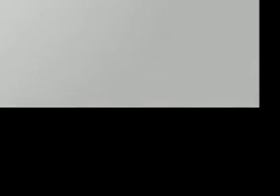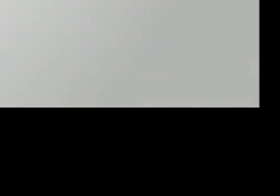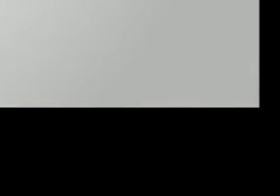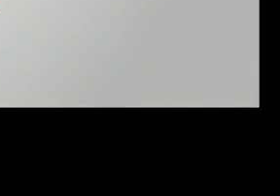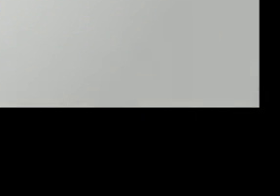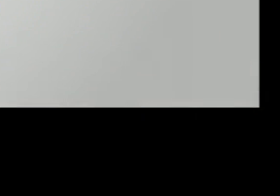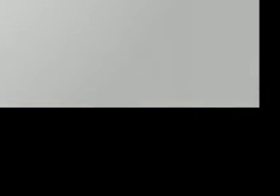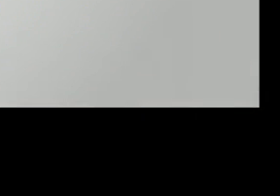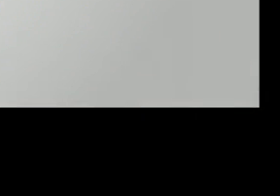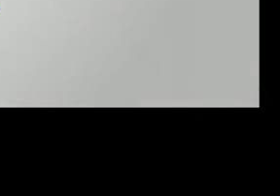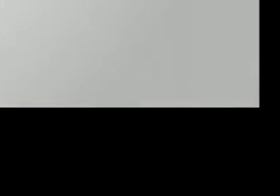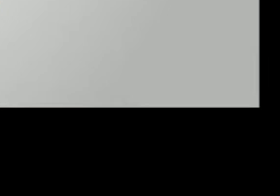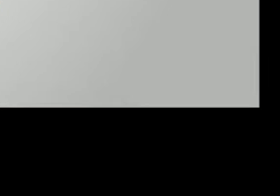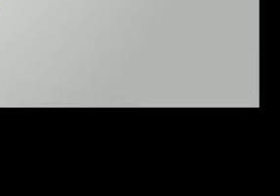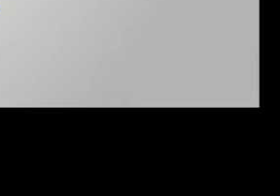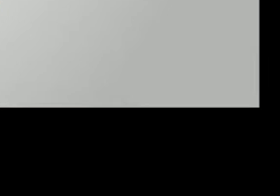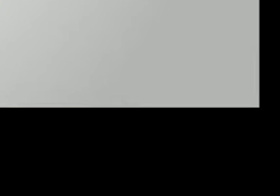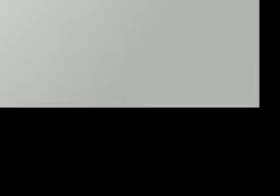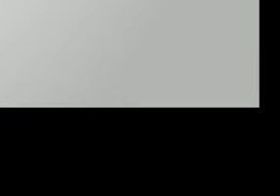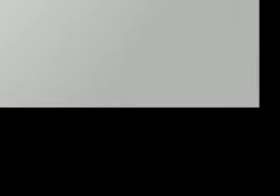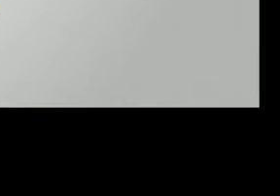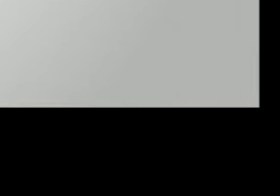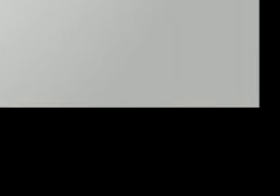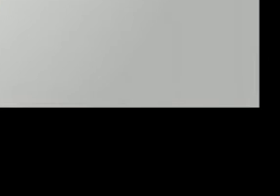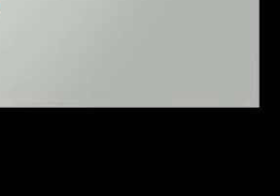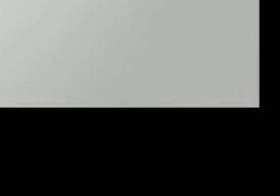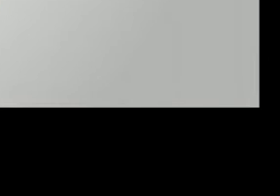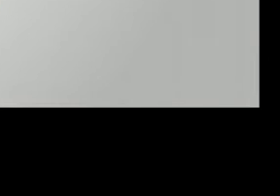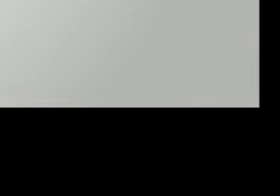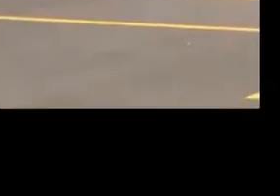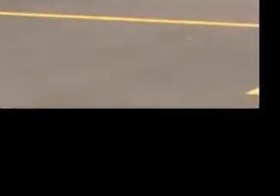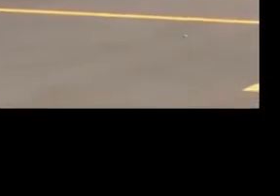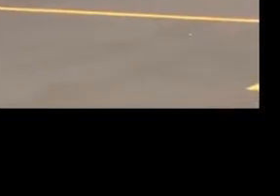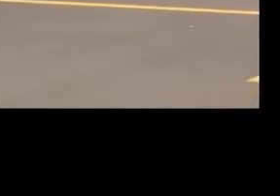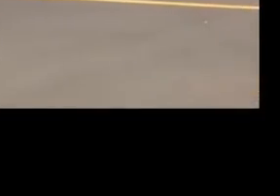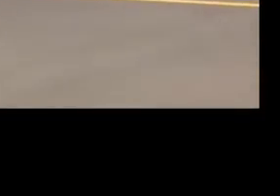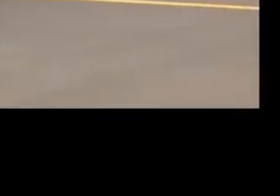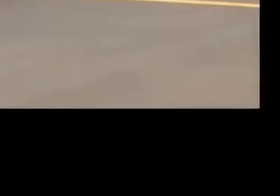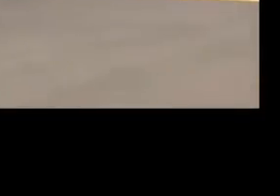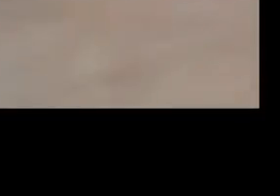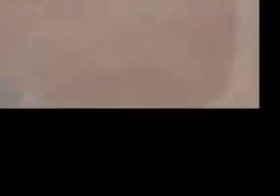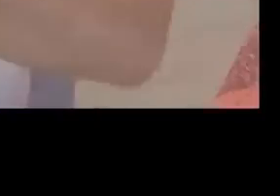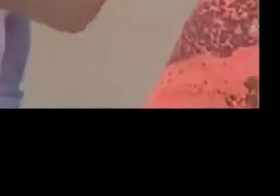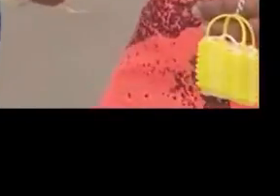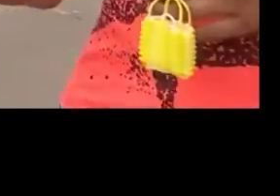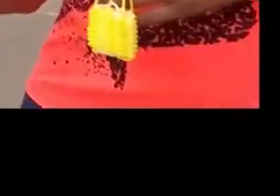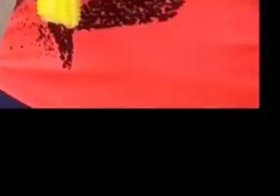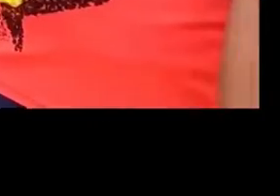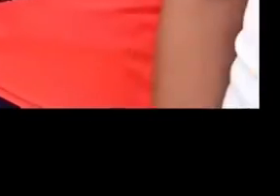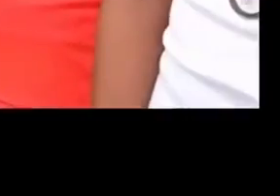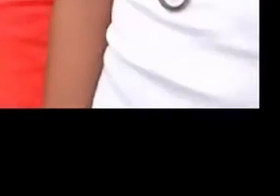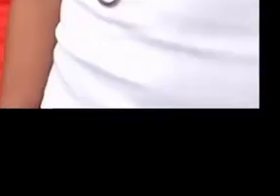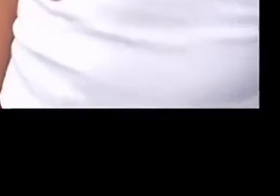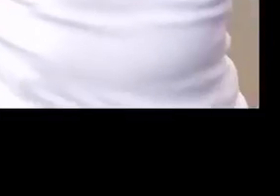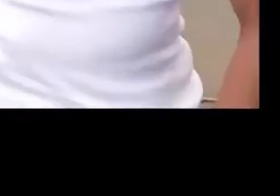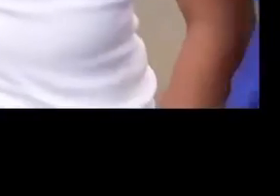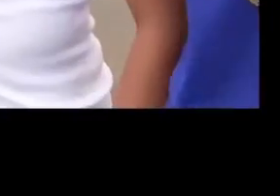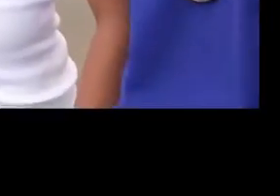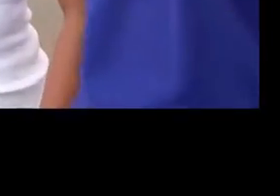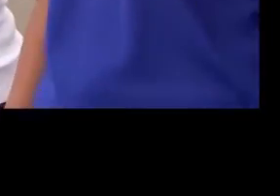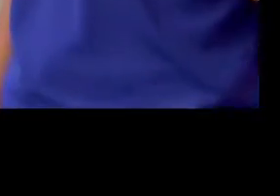Este es un mensaje de la Asamblea Nacional. La discapacidad no está en la persona que posee